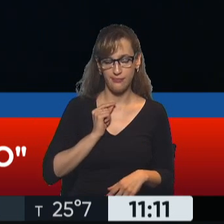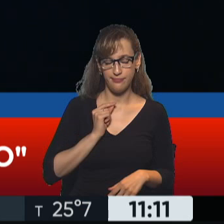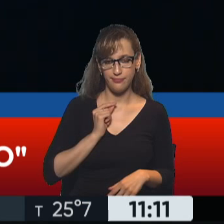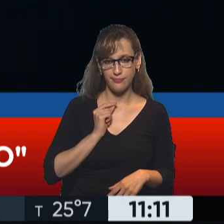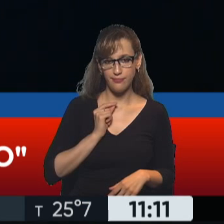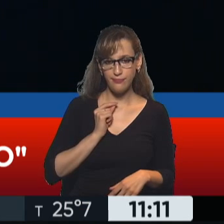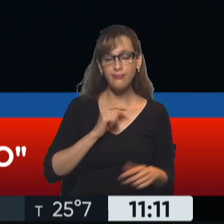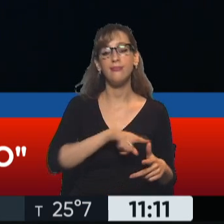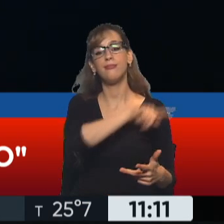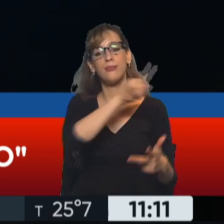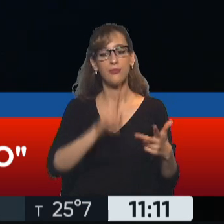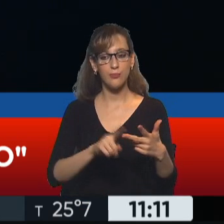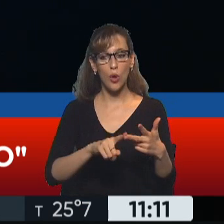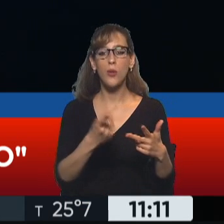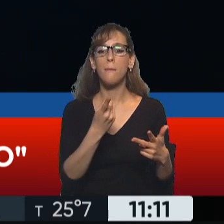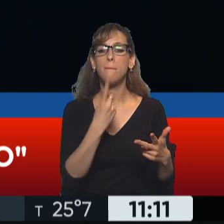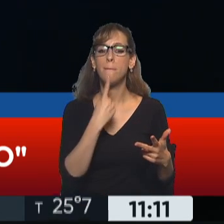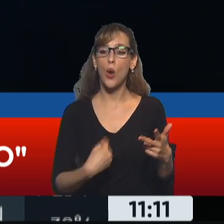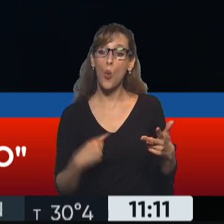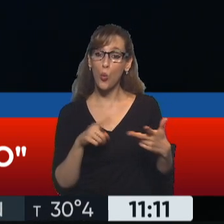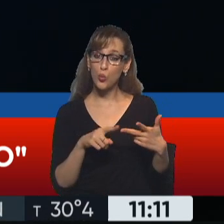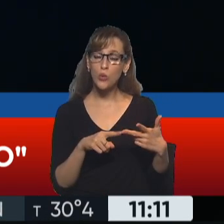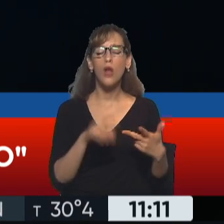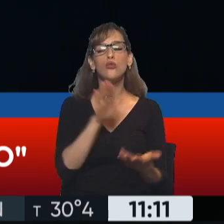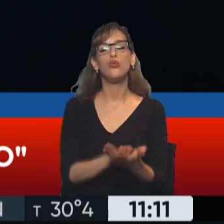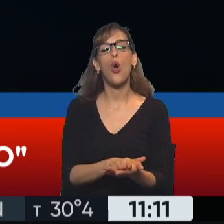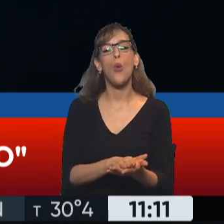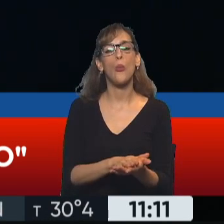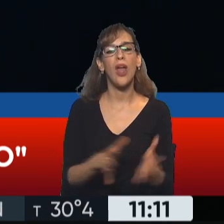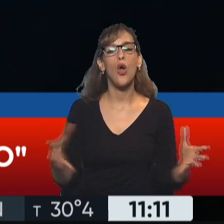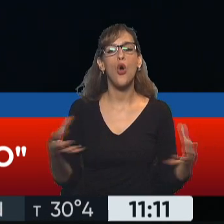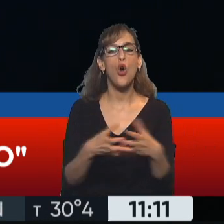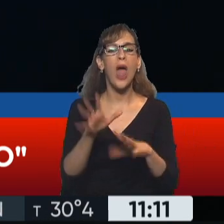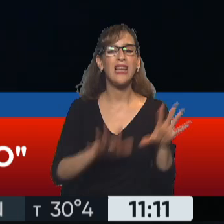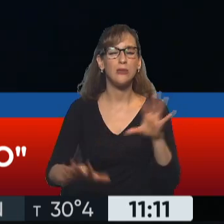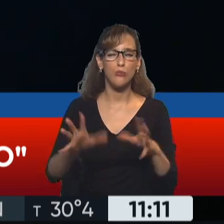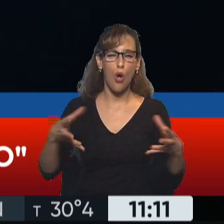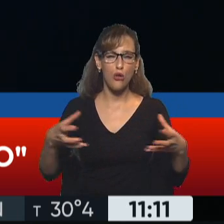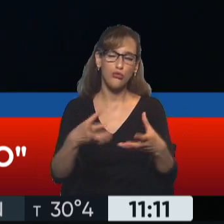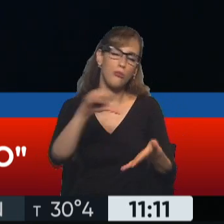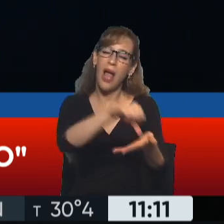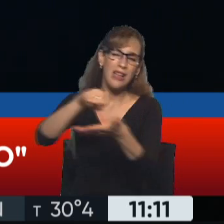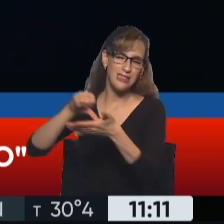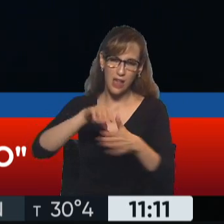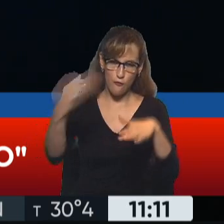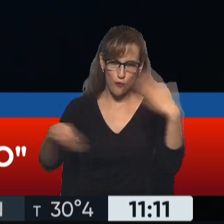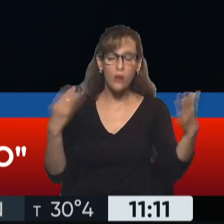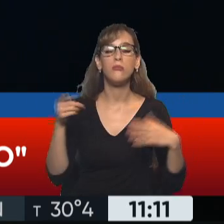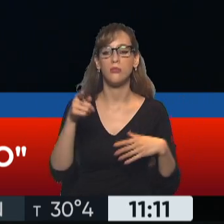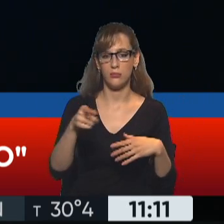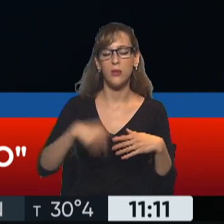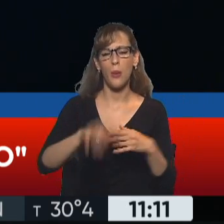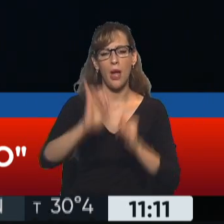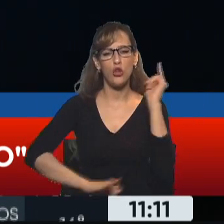La tercera consulta iba a la cuestión de los organismos multilaterales. Vamos a estar presentando detalles, pues estos son organismo